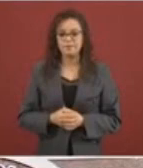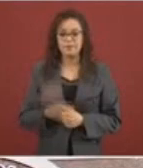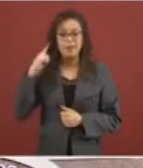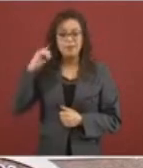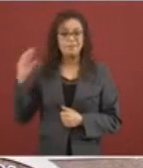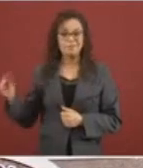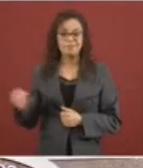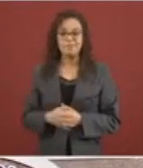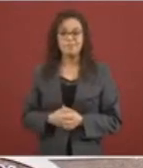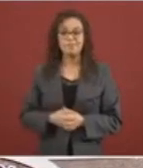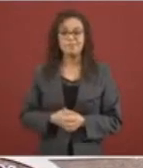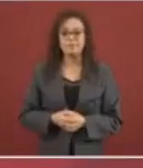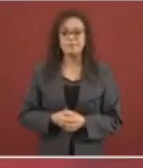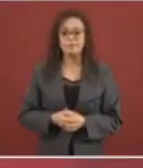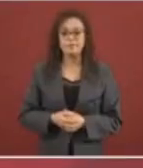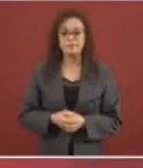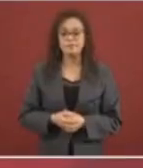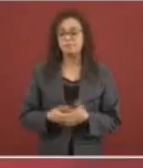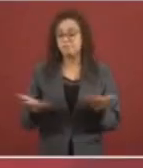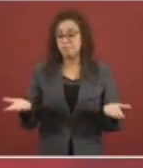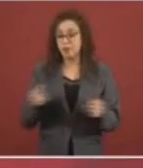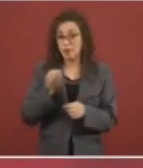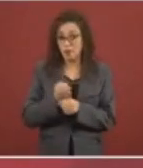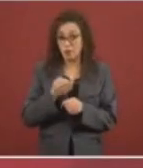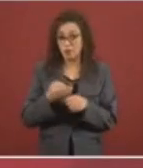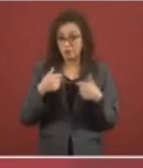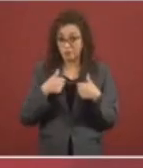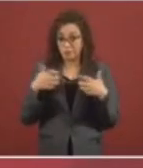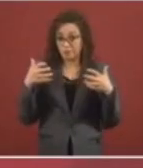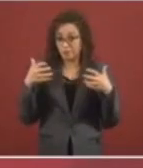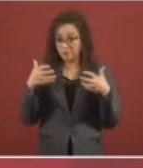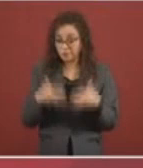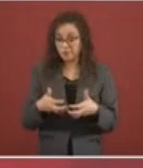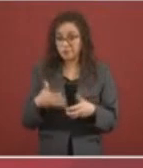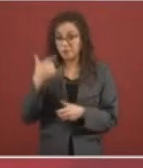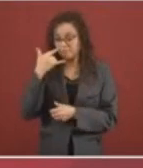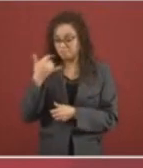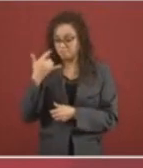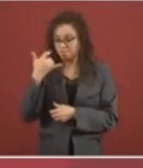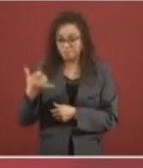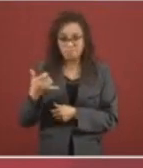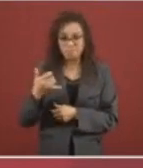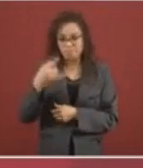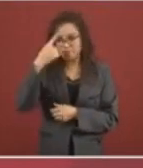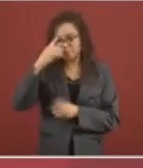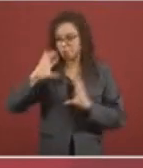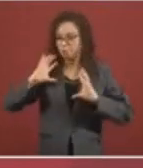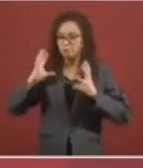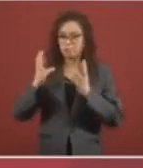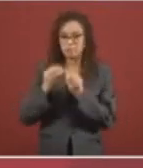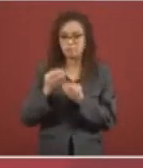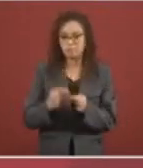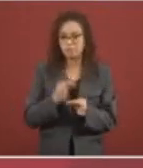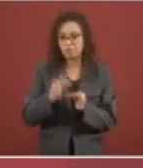Pues estoy haciendo todo lo que sea posible para